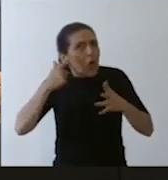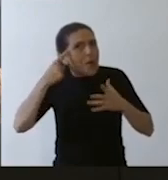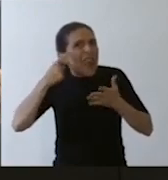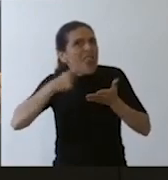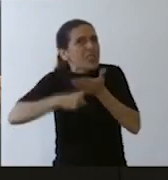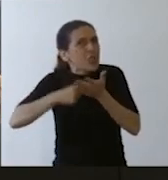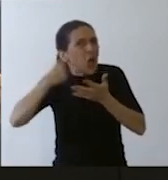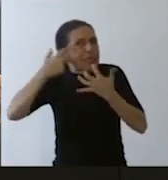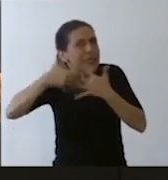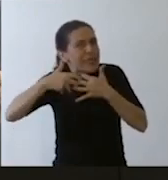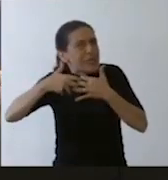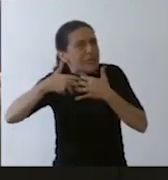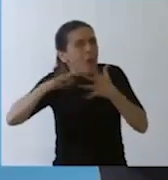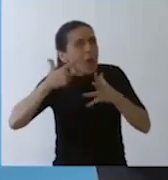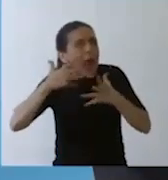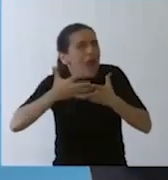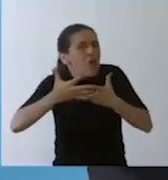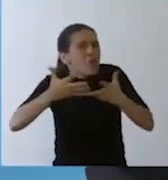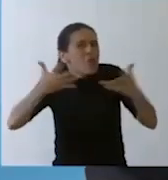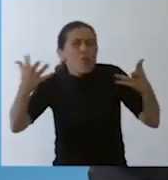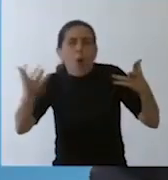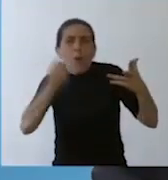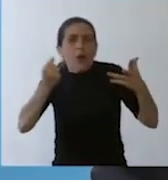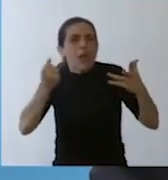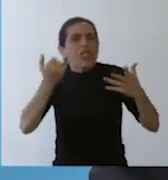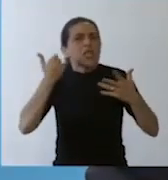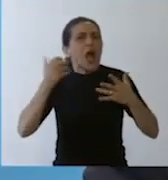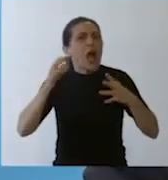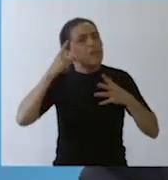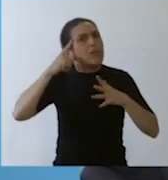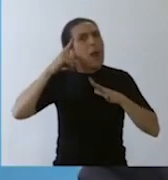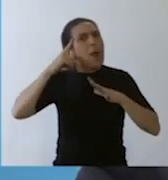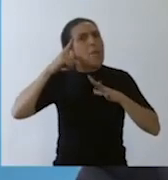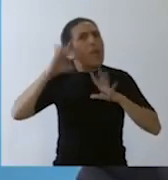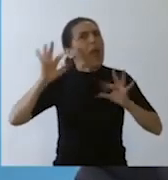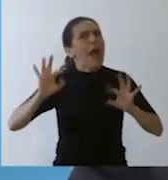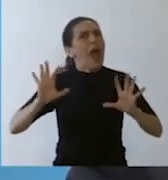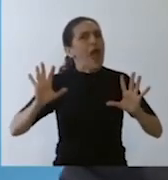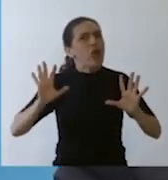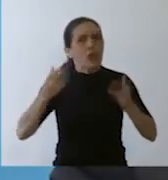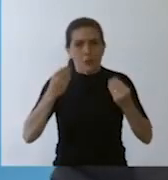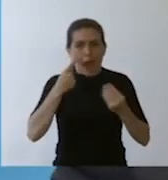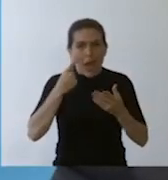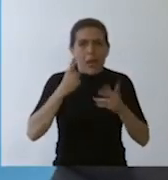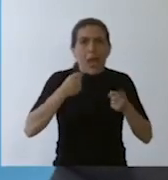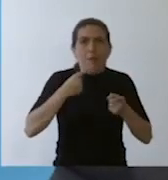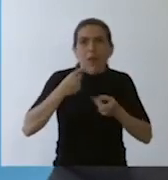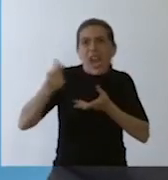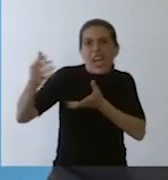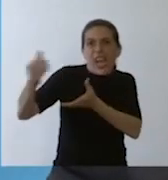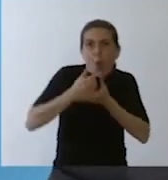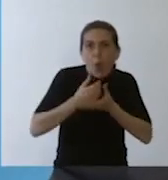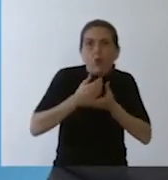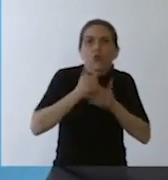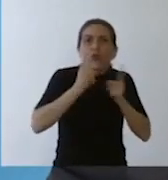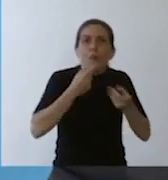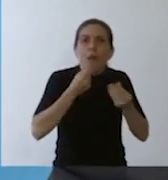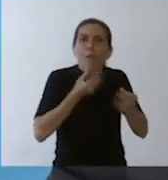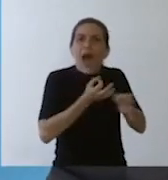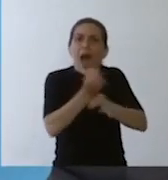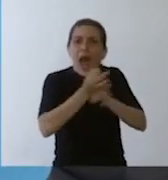equivoquemos, pero tenemos la obligación de prepararnos con todo y por eso desde la asignación de recursos hasta la movilización